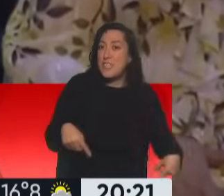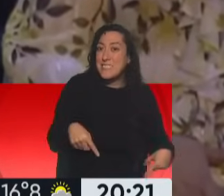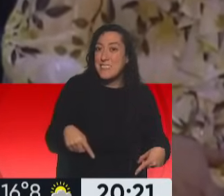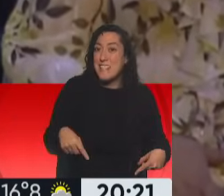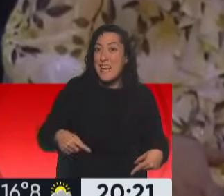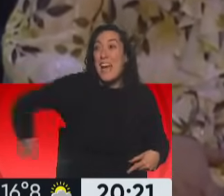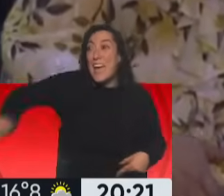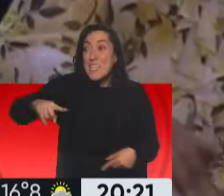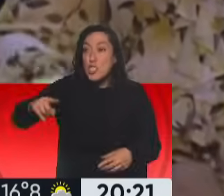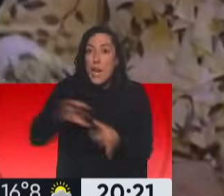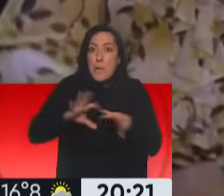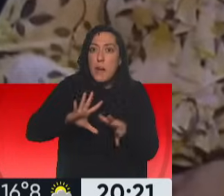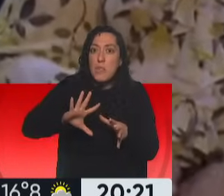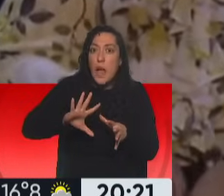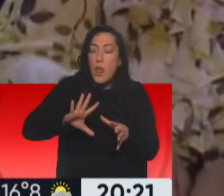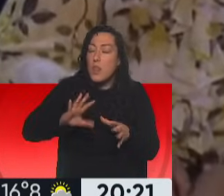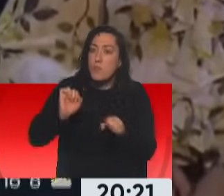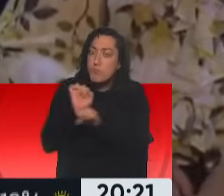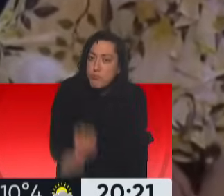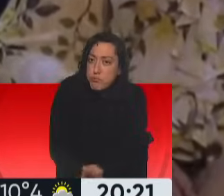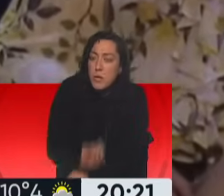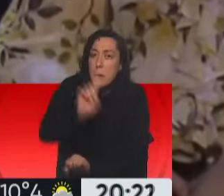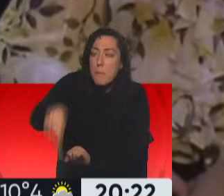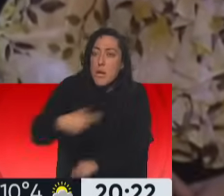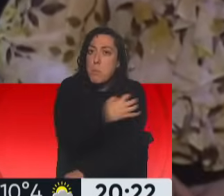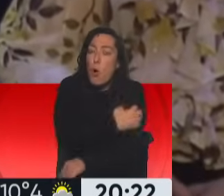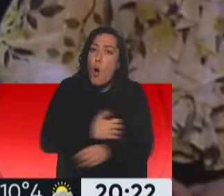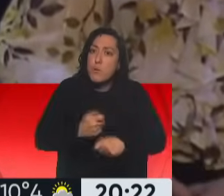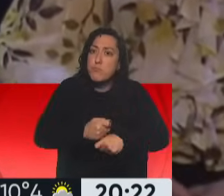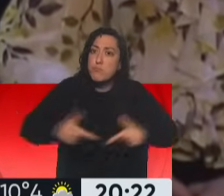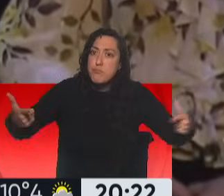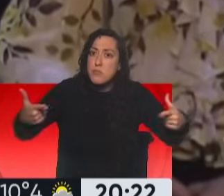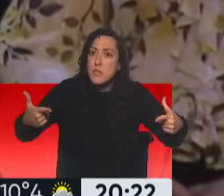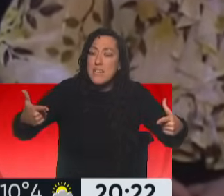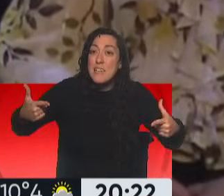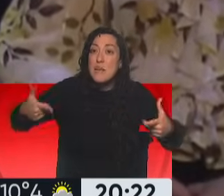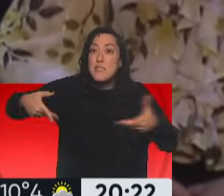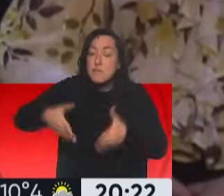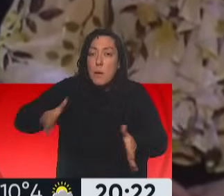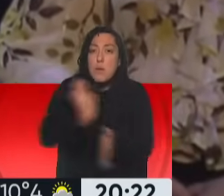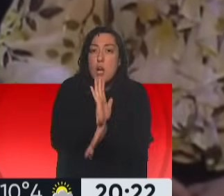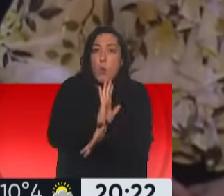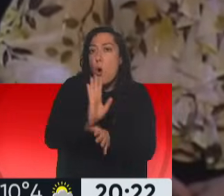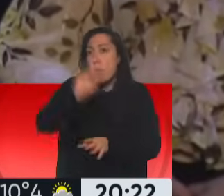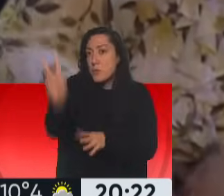nos usurparon la libertad y nos empobrecieron y nos metieron en un camino que nos llevaba a